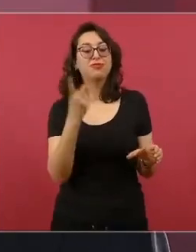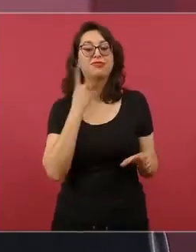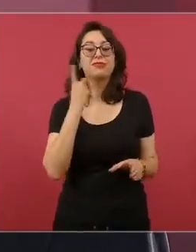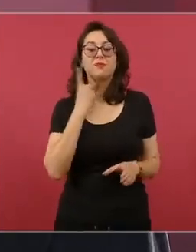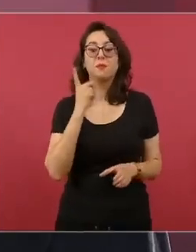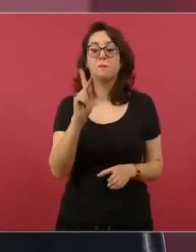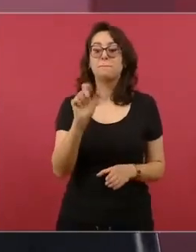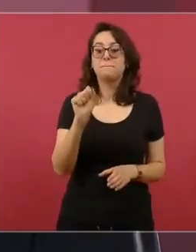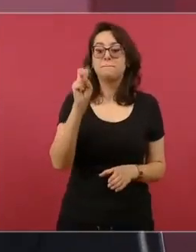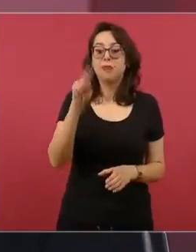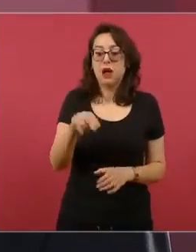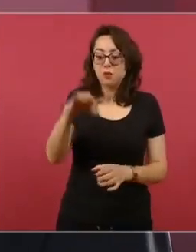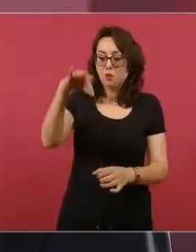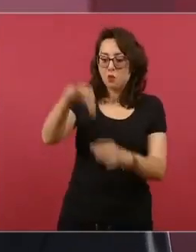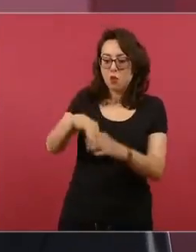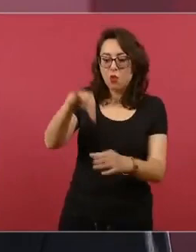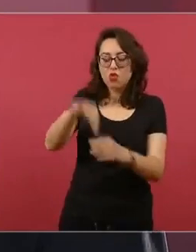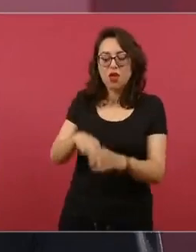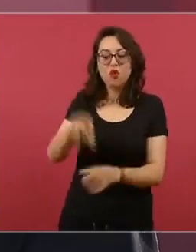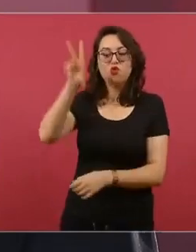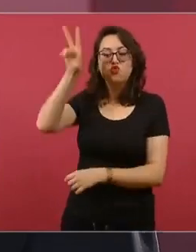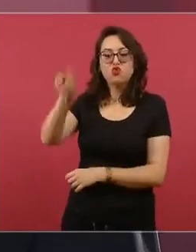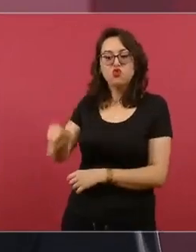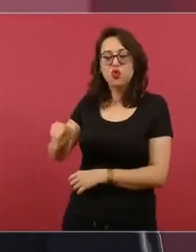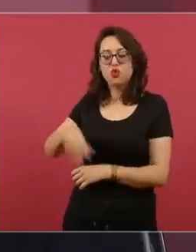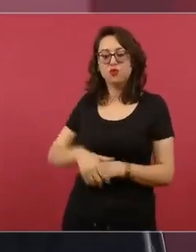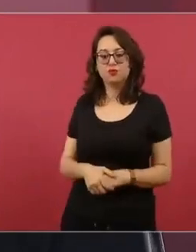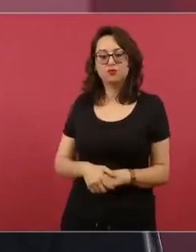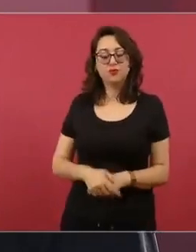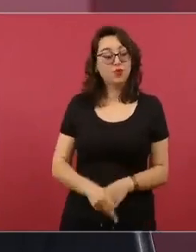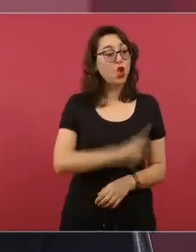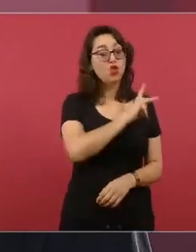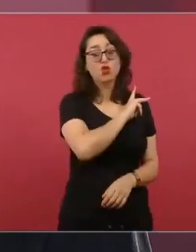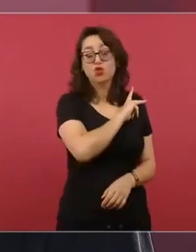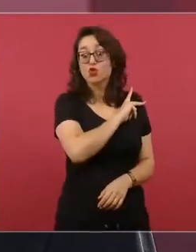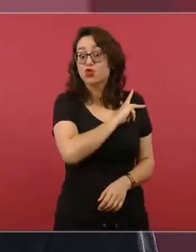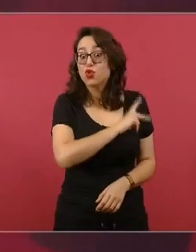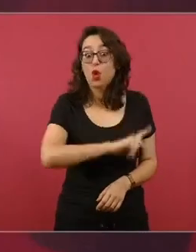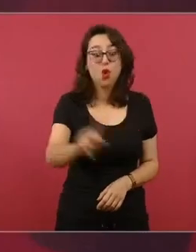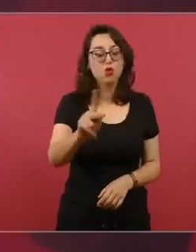de que las pensiones a los adultos mayores se convirtieran